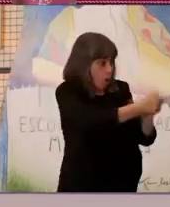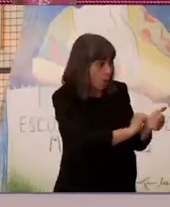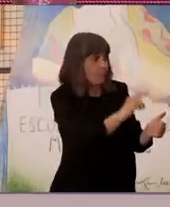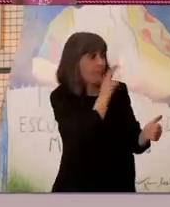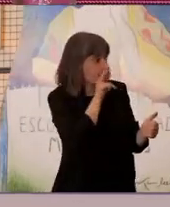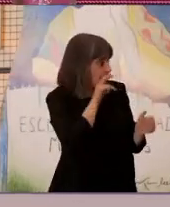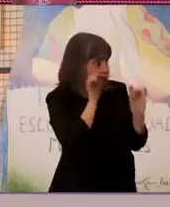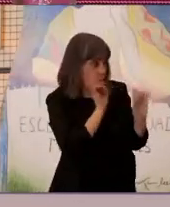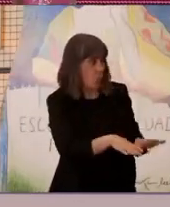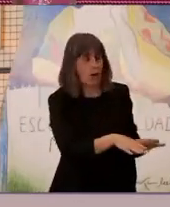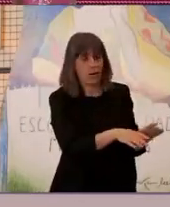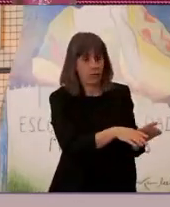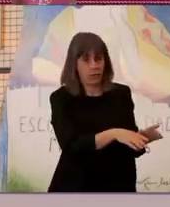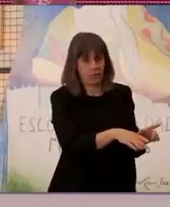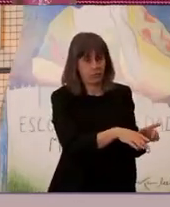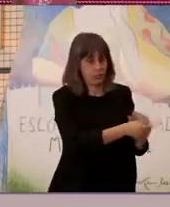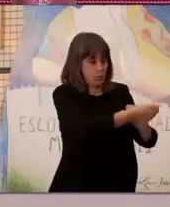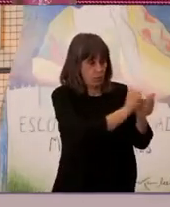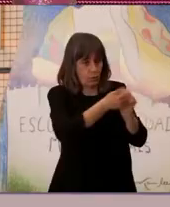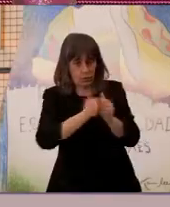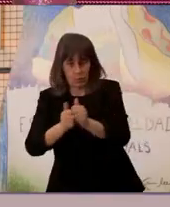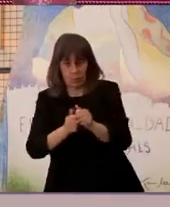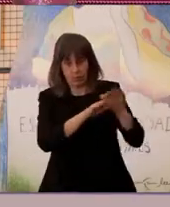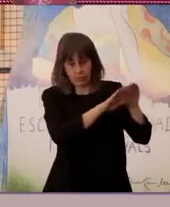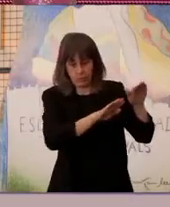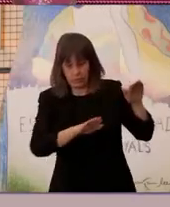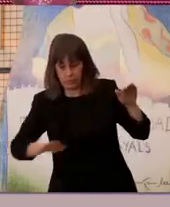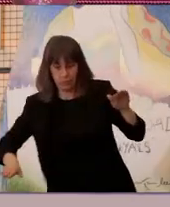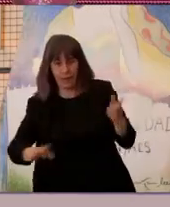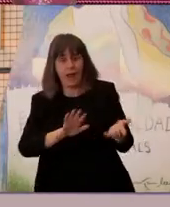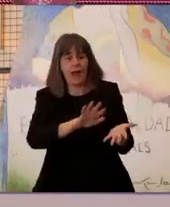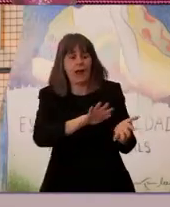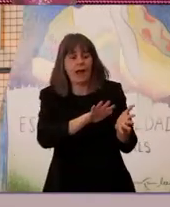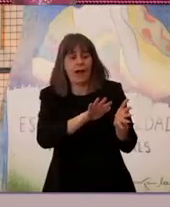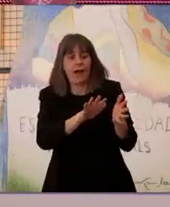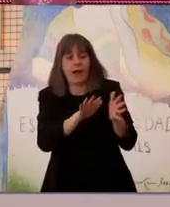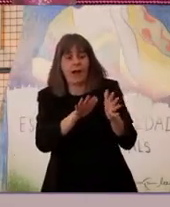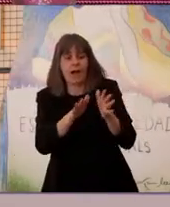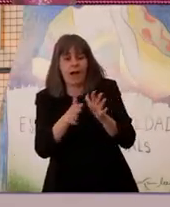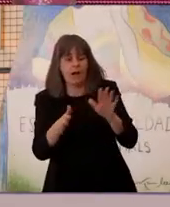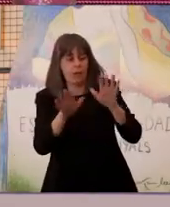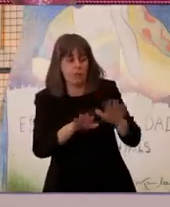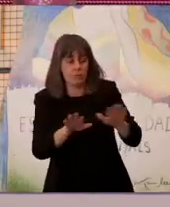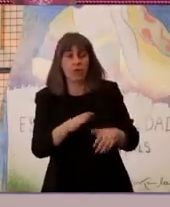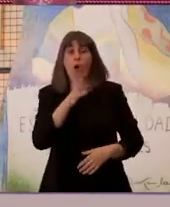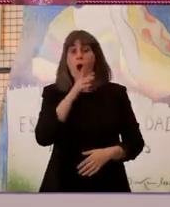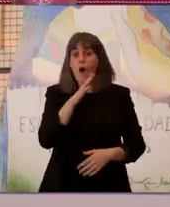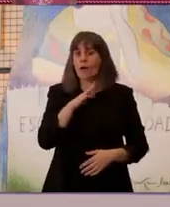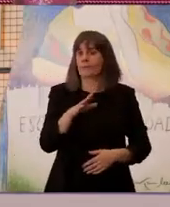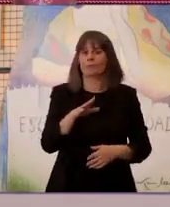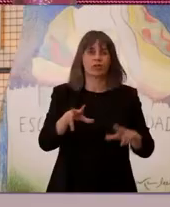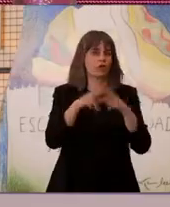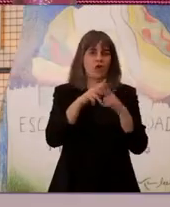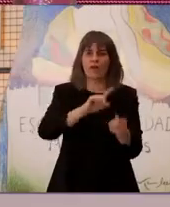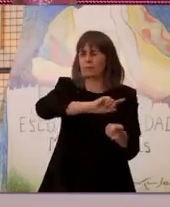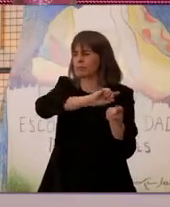y así sucesivamente por lo tanto el cambio era muy lento ahora Estamos en sociedades de cambio muy rápido que por lo tanto